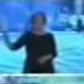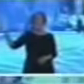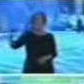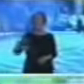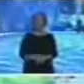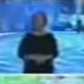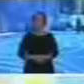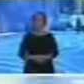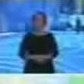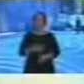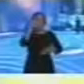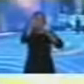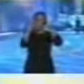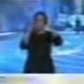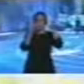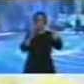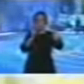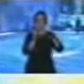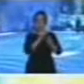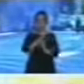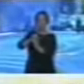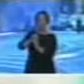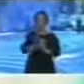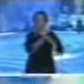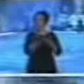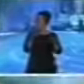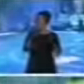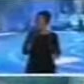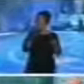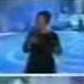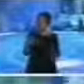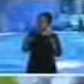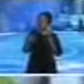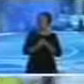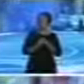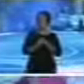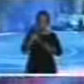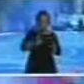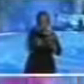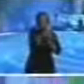Quiera que va.